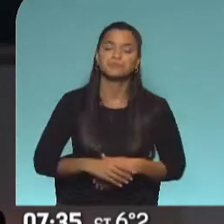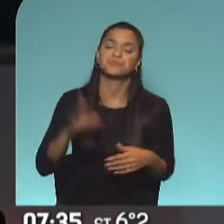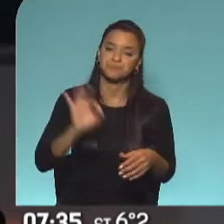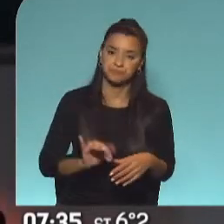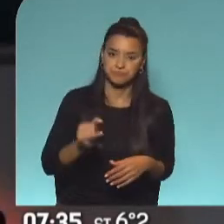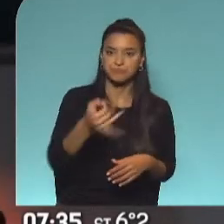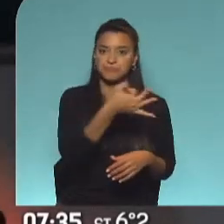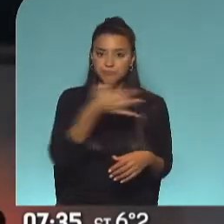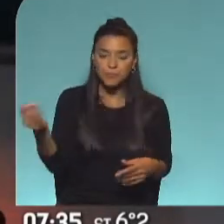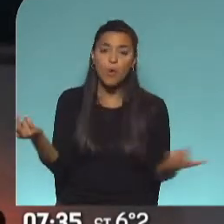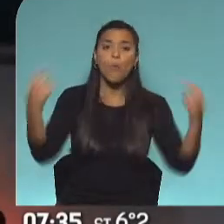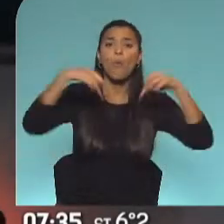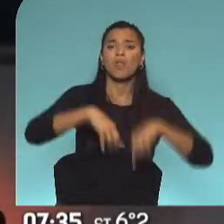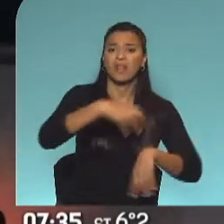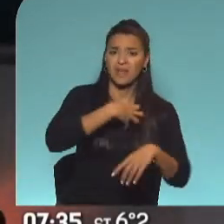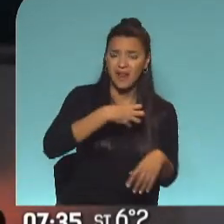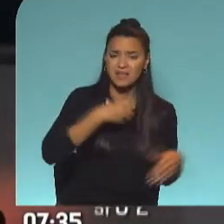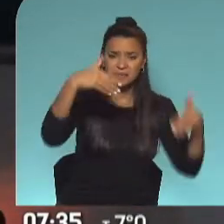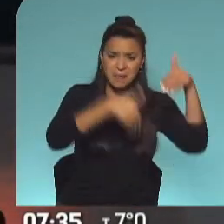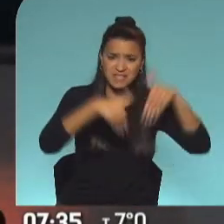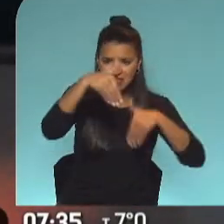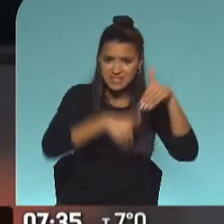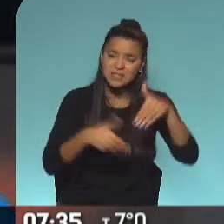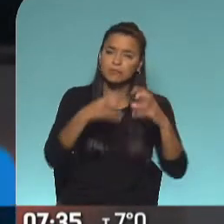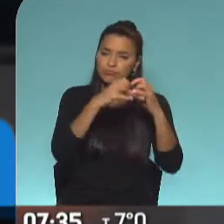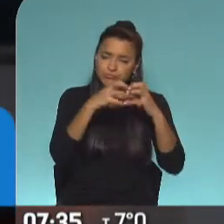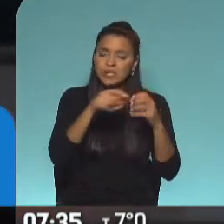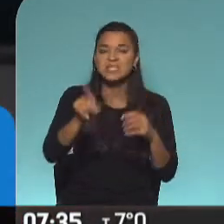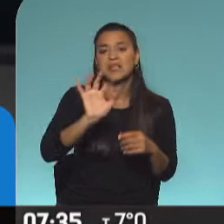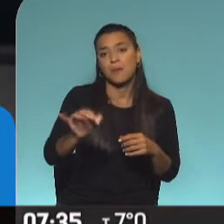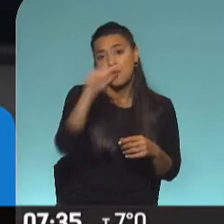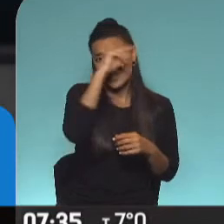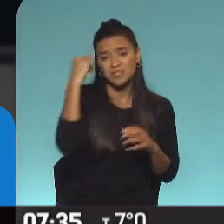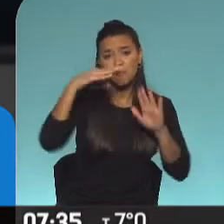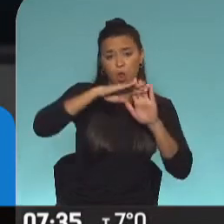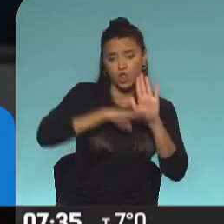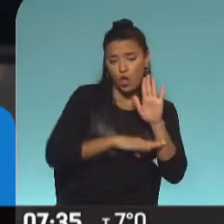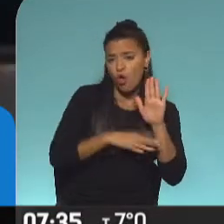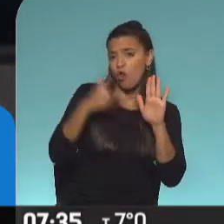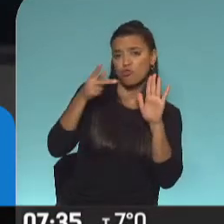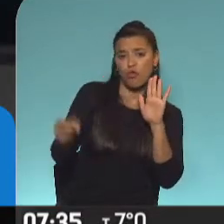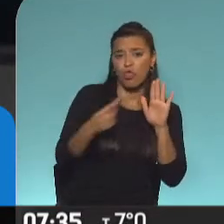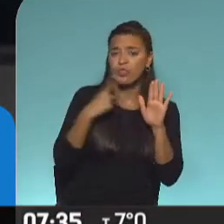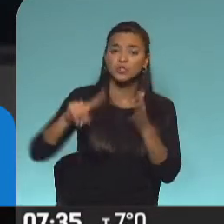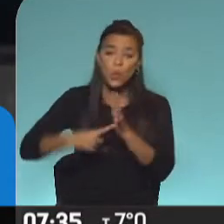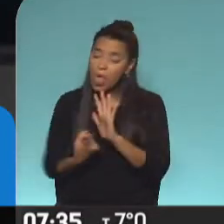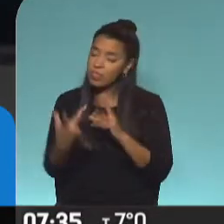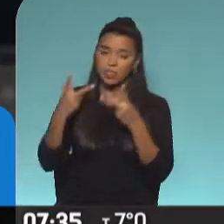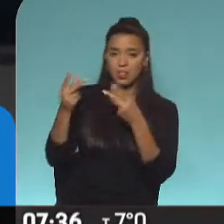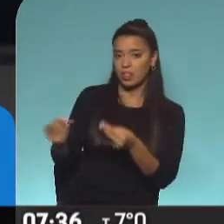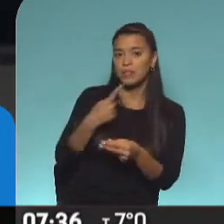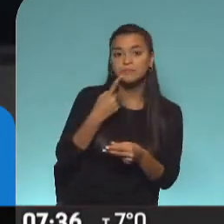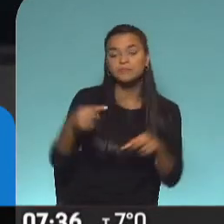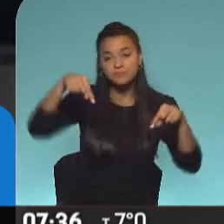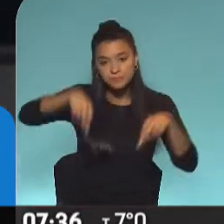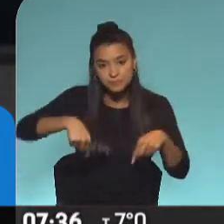Porque se debate la vuelta a las clases presenciales. Sabemos que la Nación rechazó un protocolo para la ciudad de Buenos Aires y en el